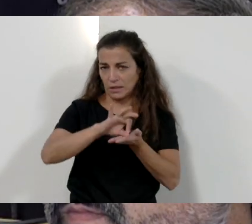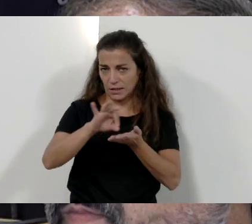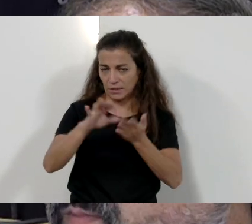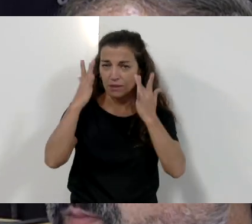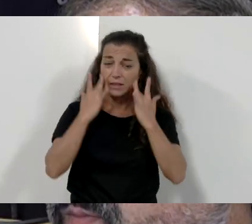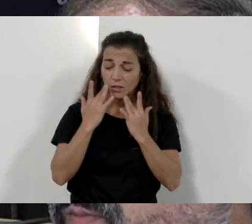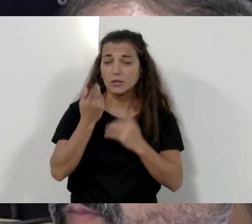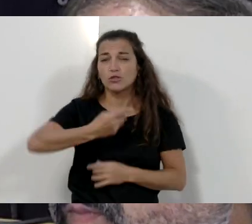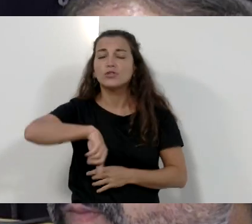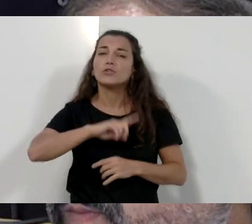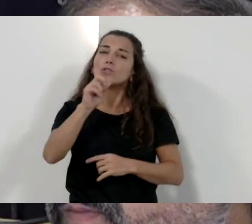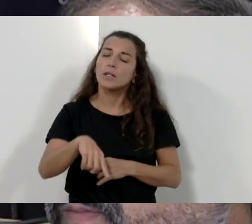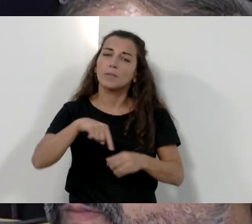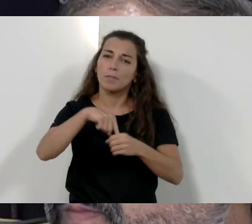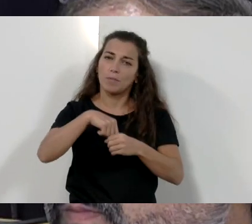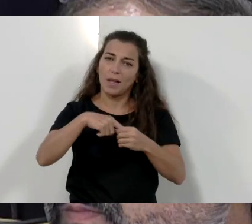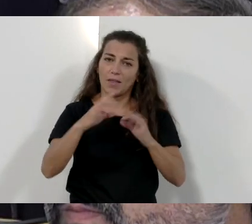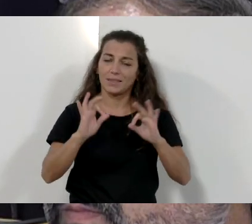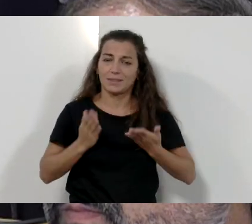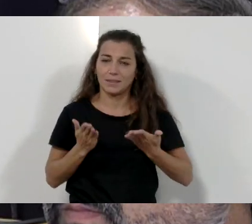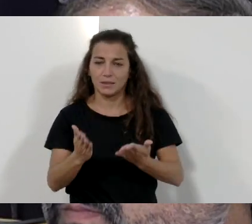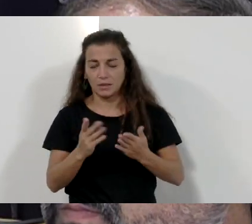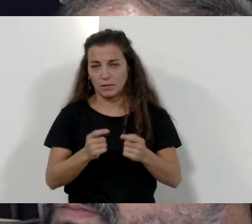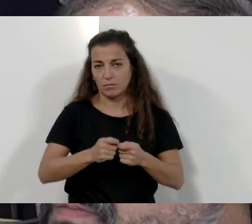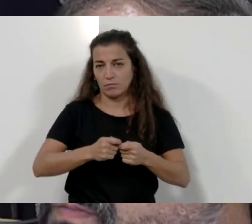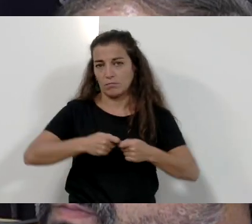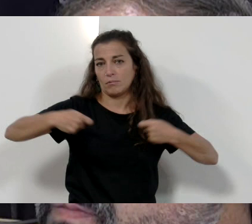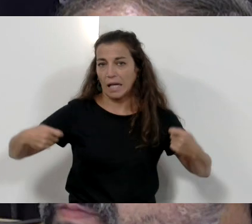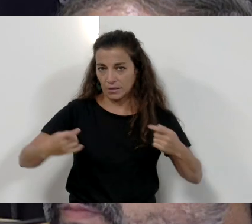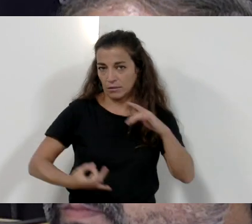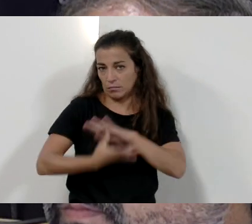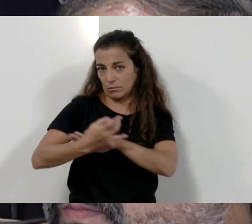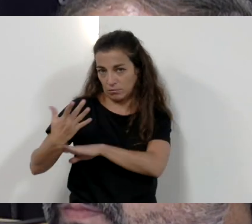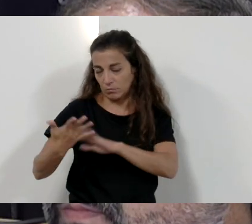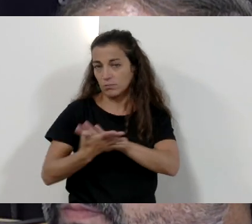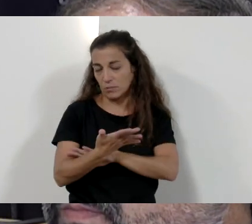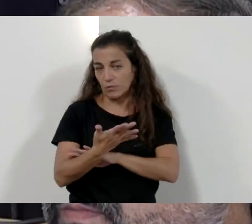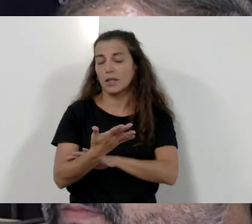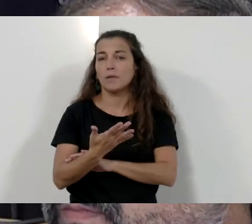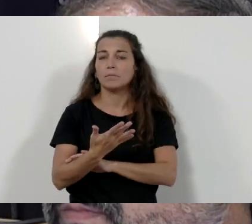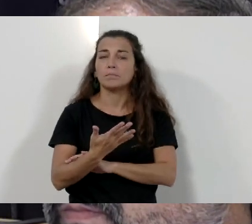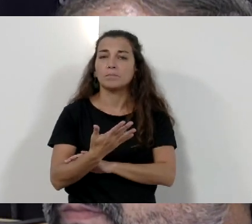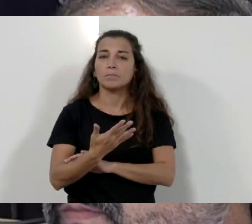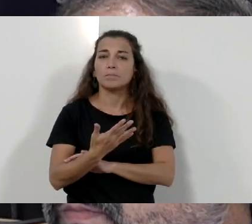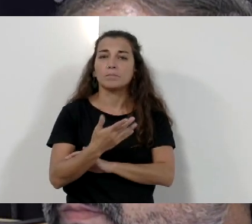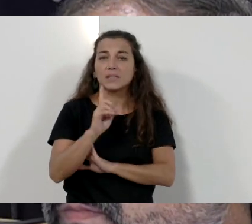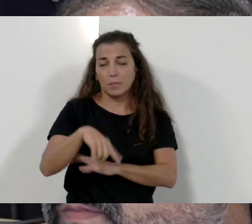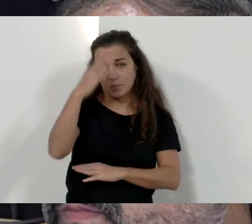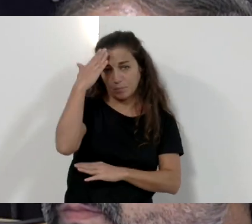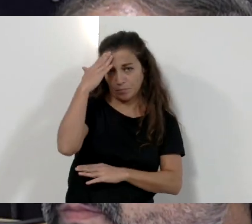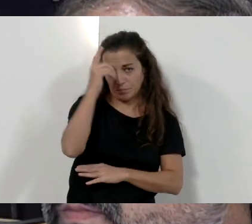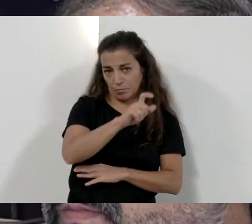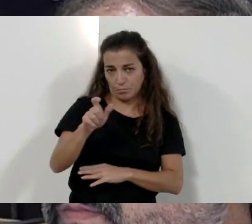servicio, creando más plazas de ayudantes y, por tanto, y de oficiales, y por tanto eso también nos ayuda a esa